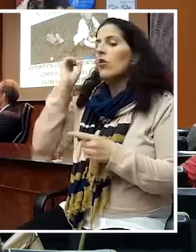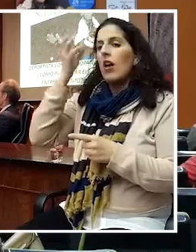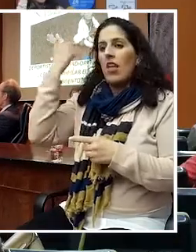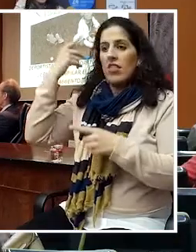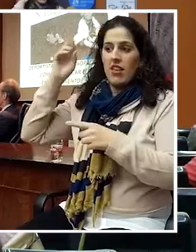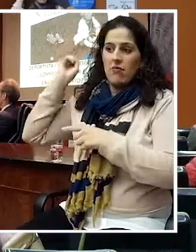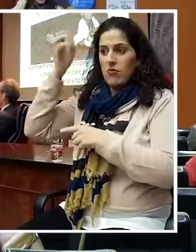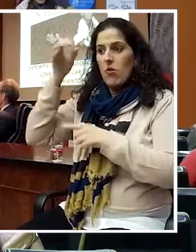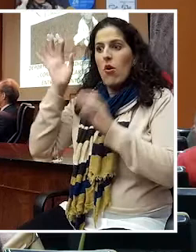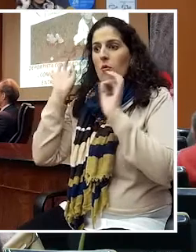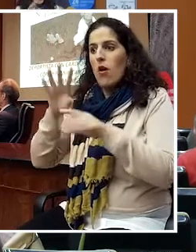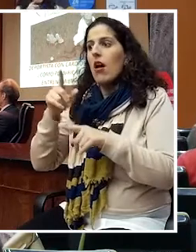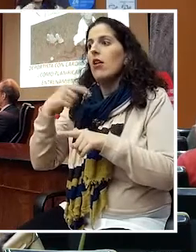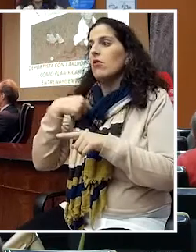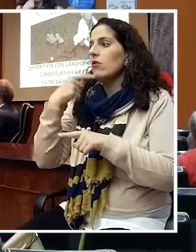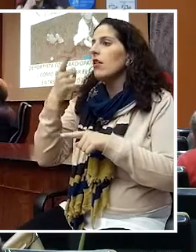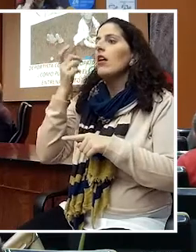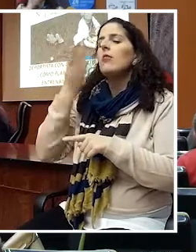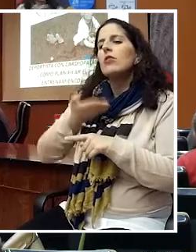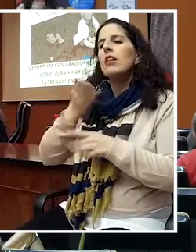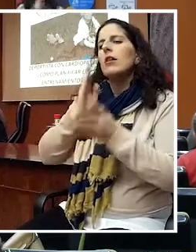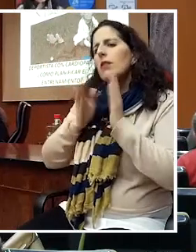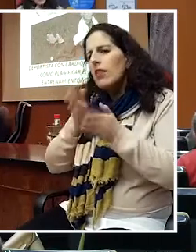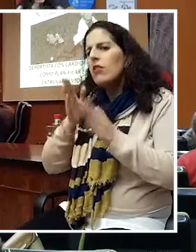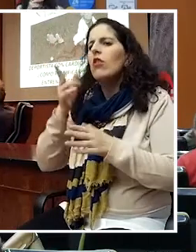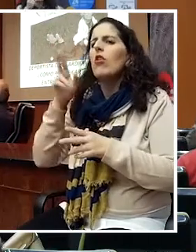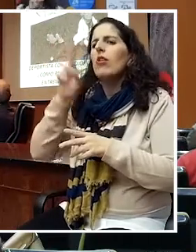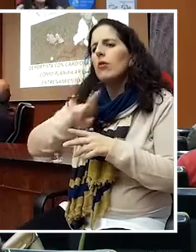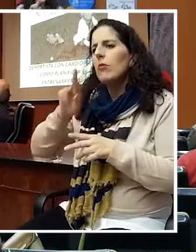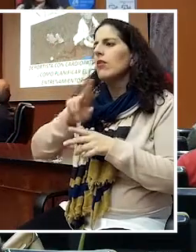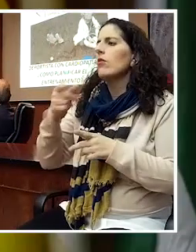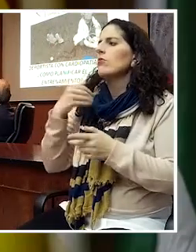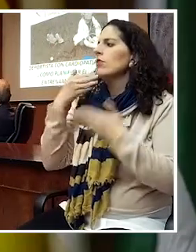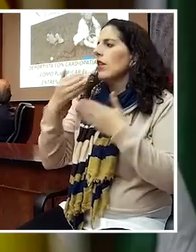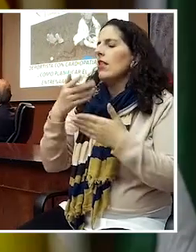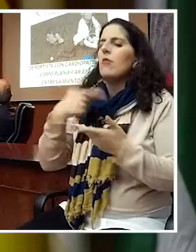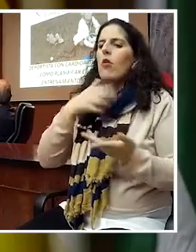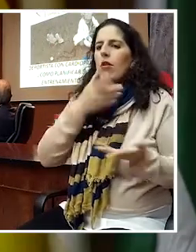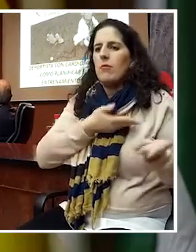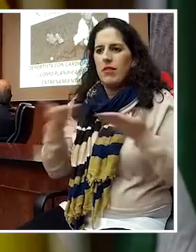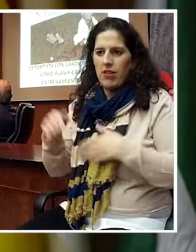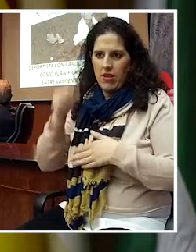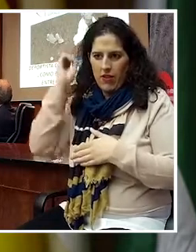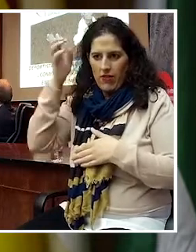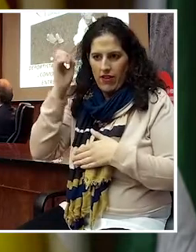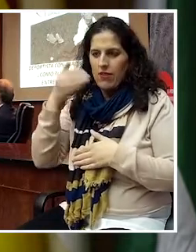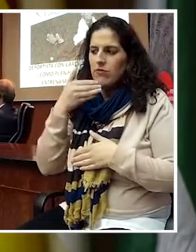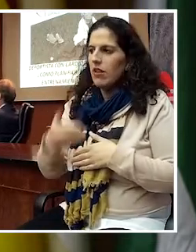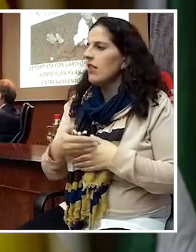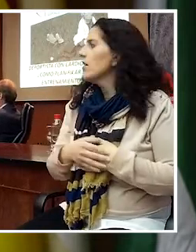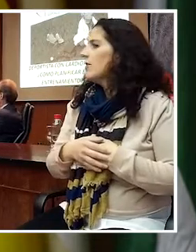previos, a la felicitación a la organización y al agradecimiento por la invitación a dar esta charla, ¿no? De